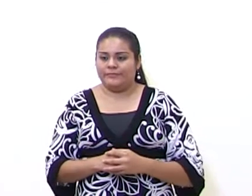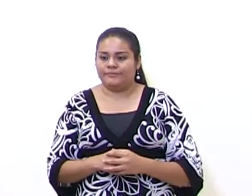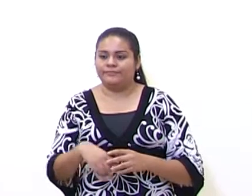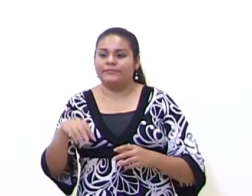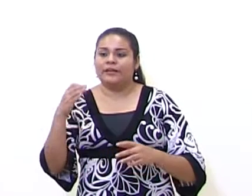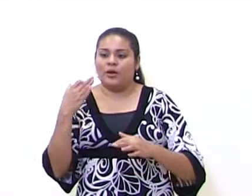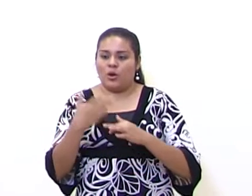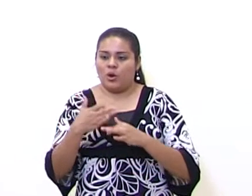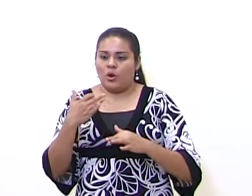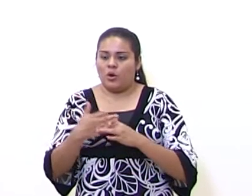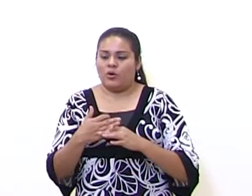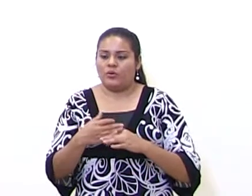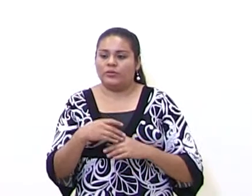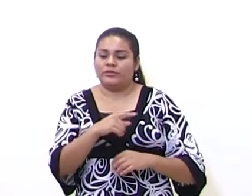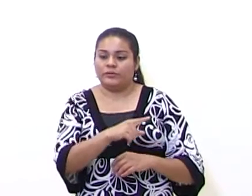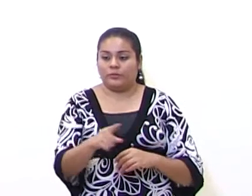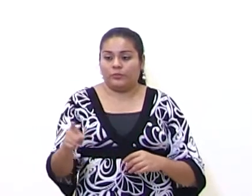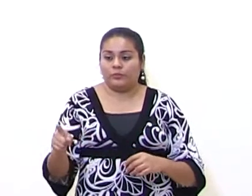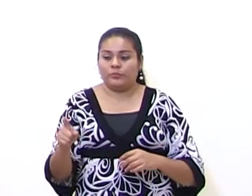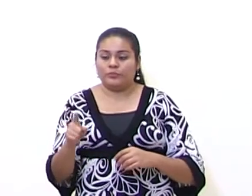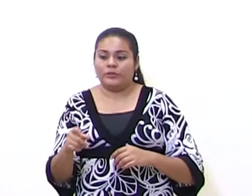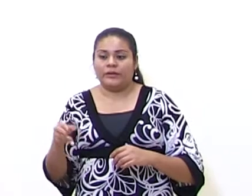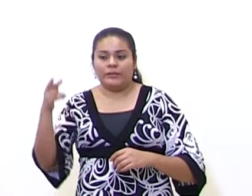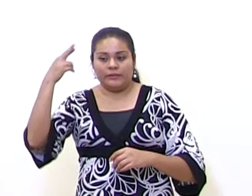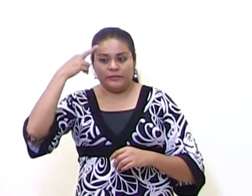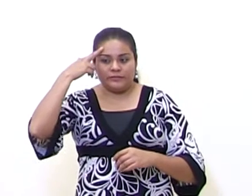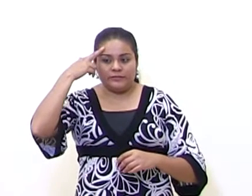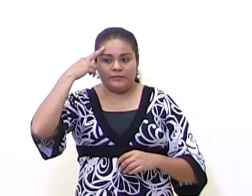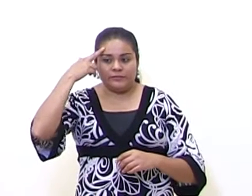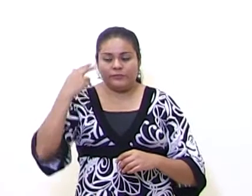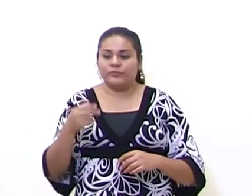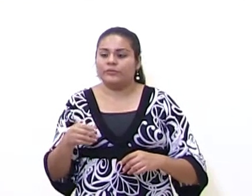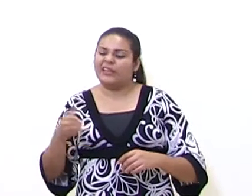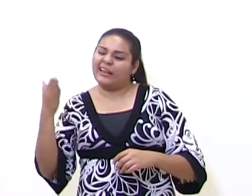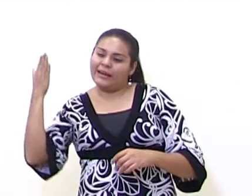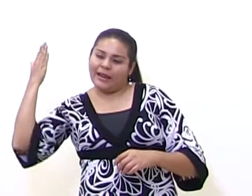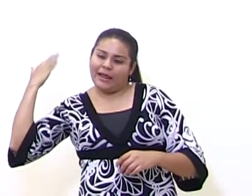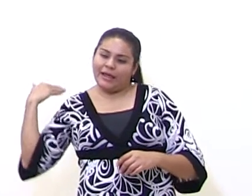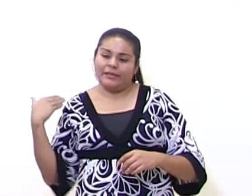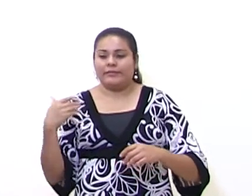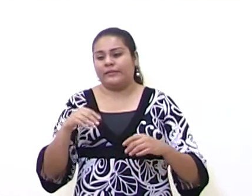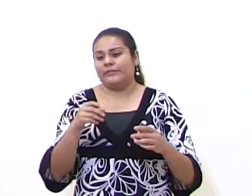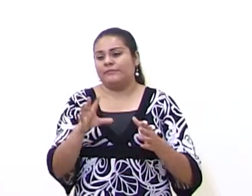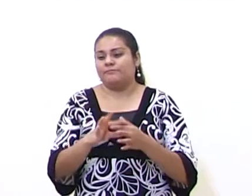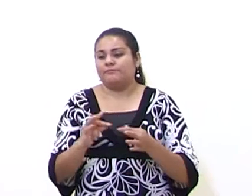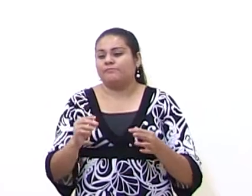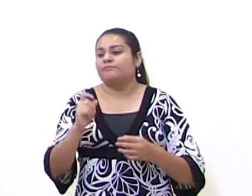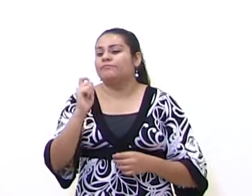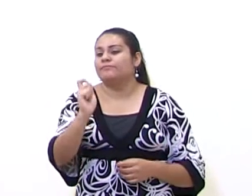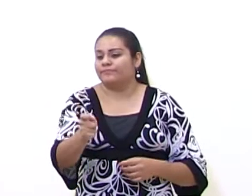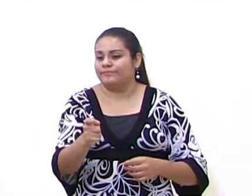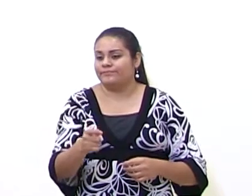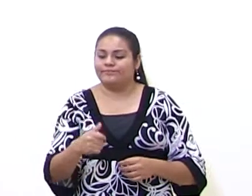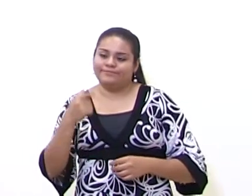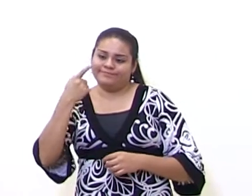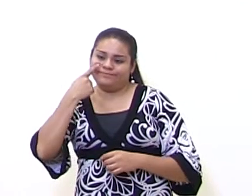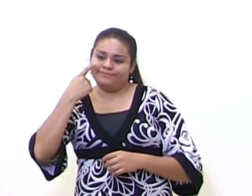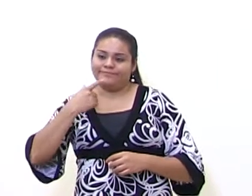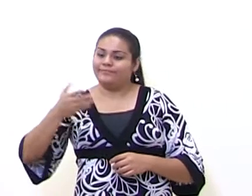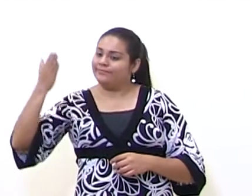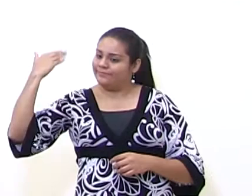la sesión anterior, por si se la perdieron. En la sesión anterior distinguimos diferentes